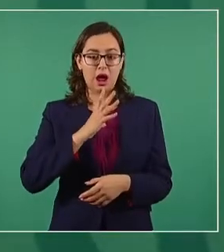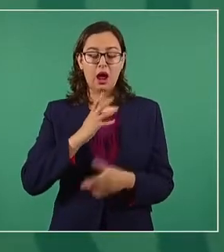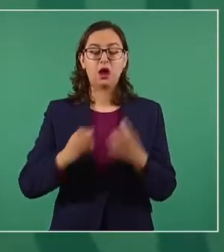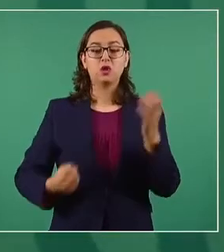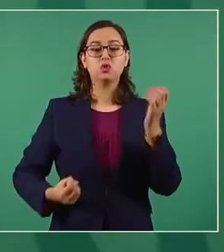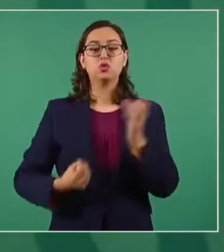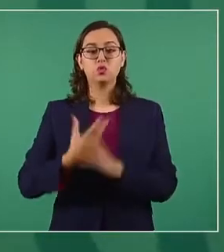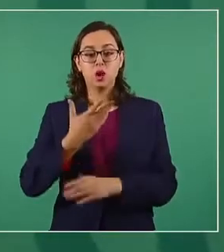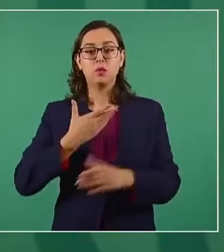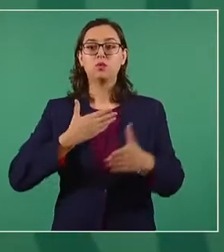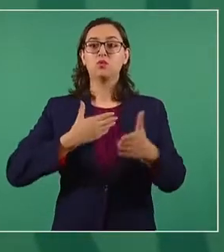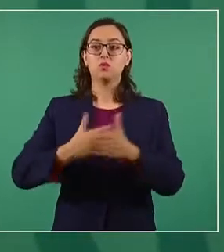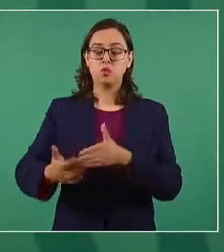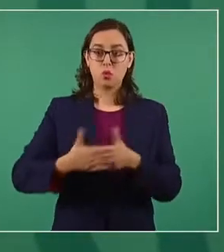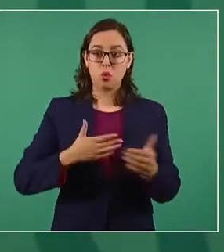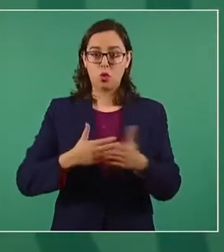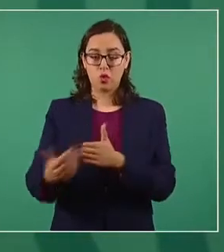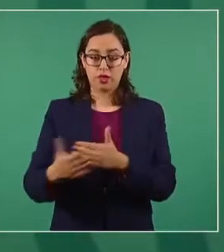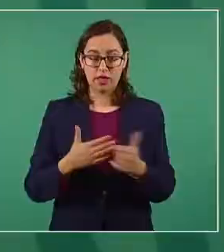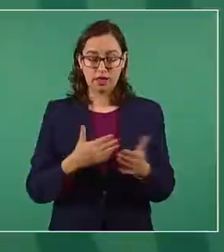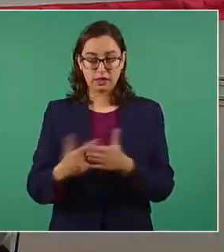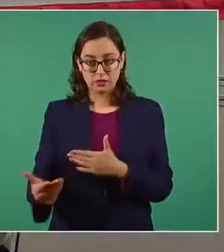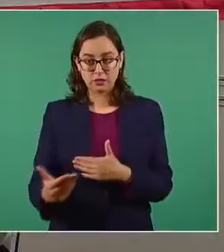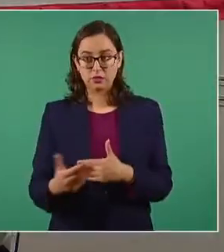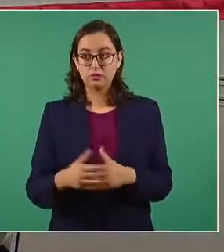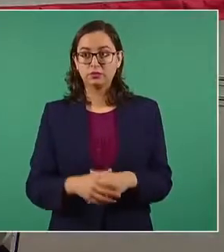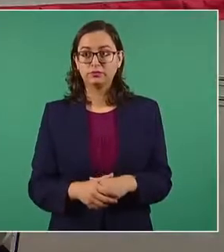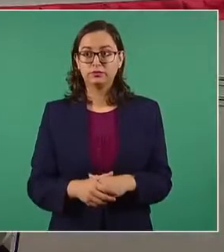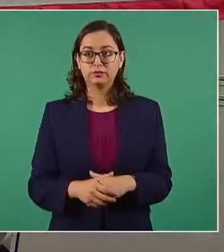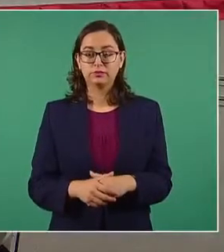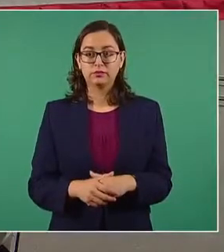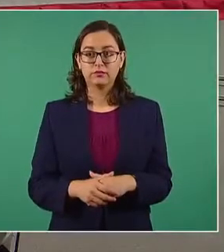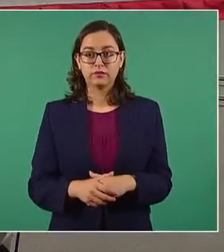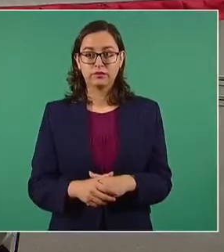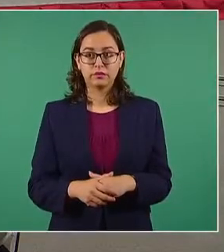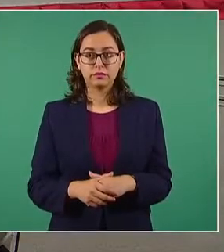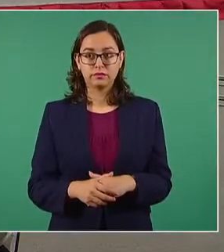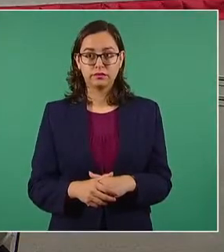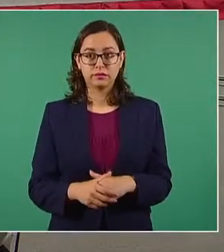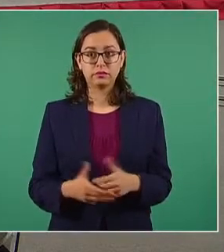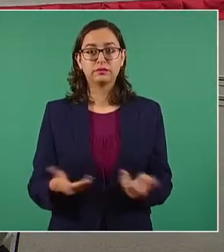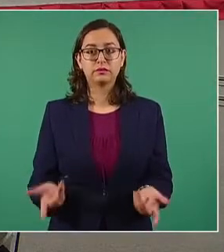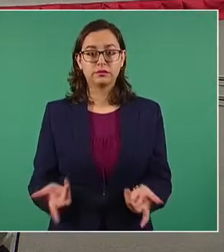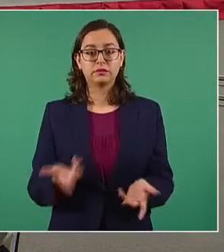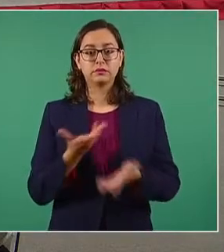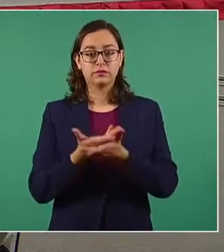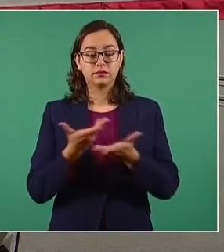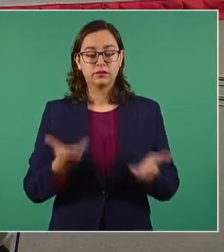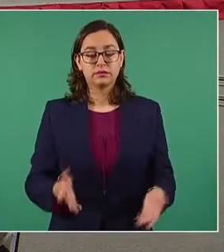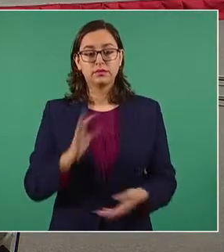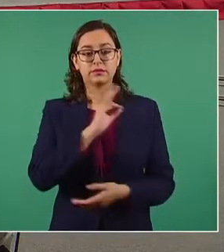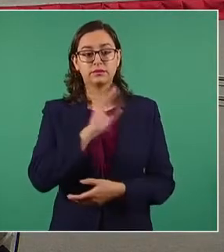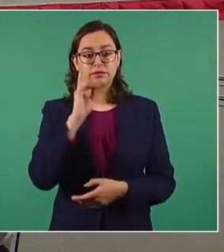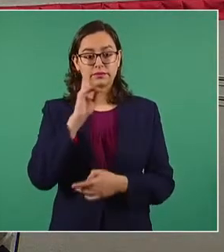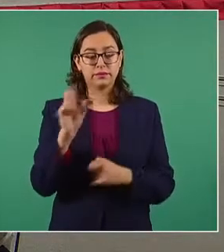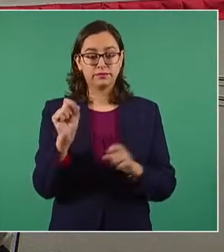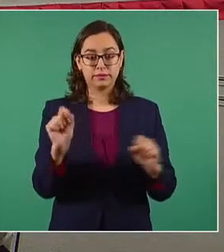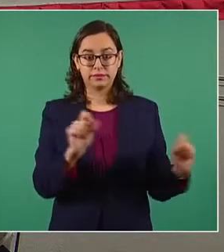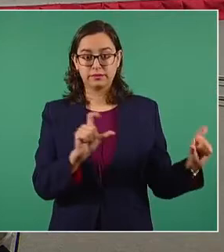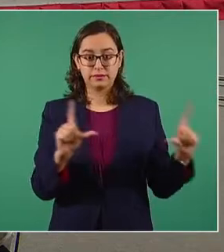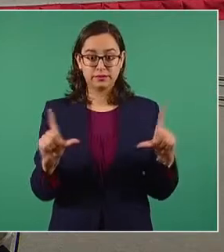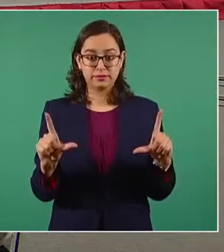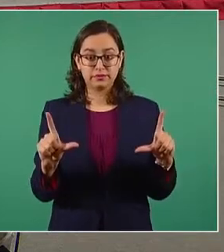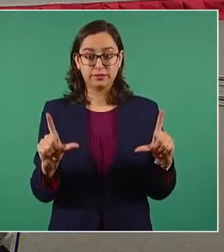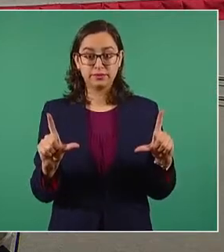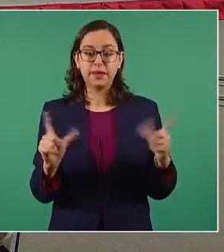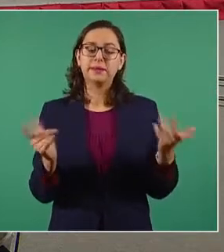cáncer, y en la última página pueden ustedes ver, por favor, ¿ya no hay? ¿No